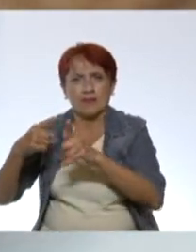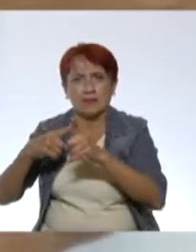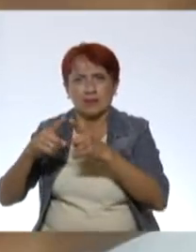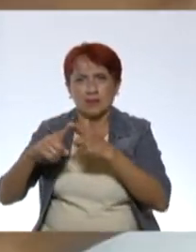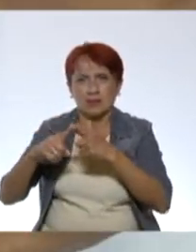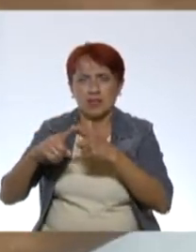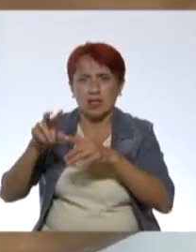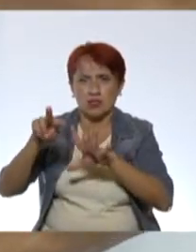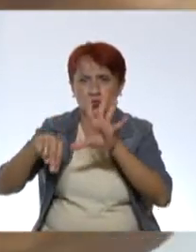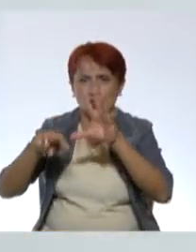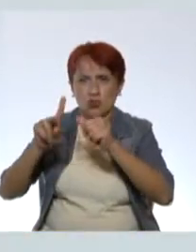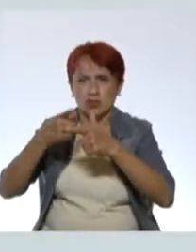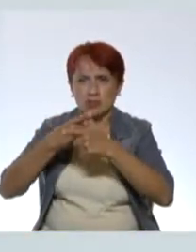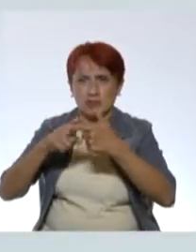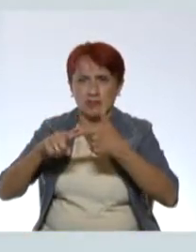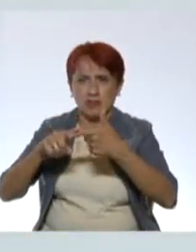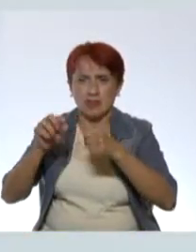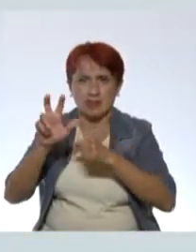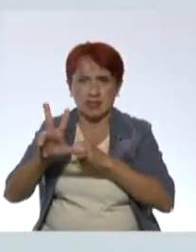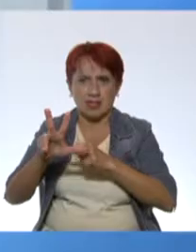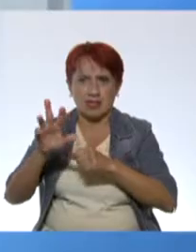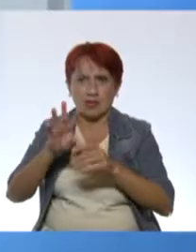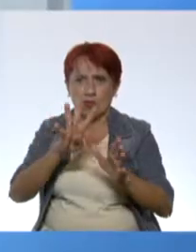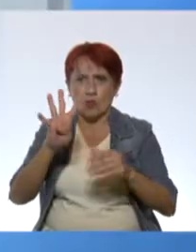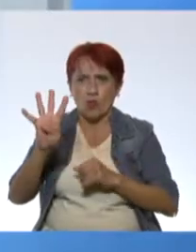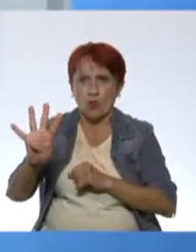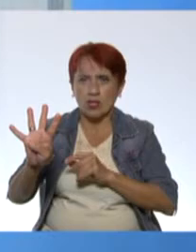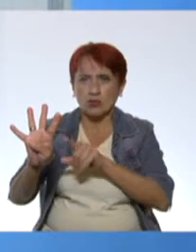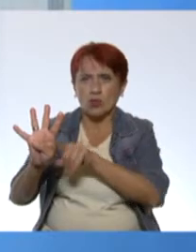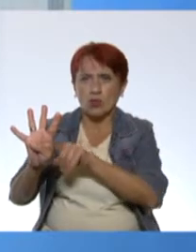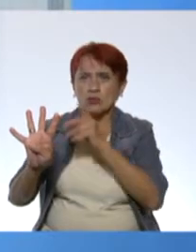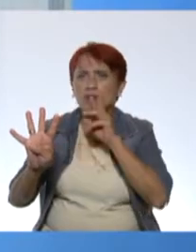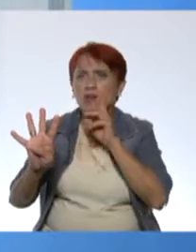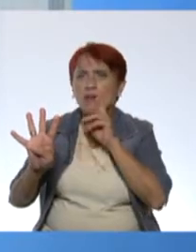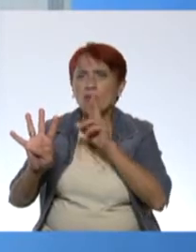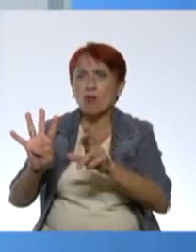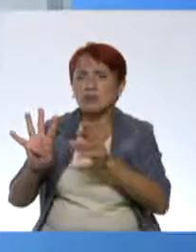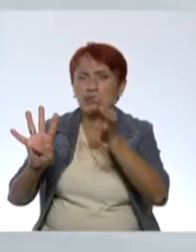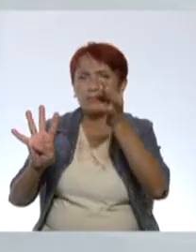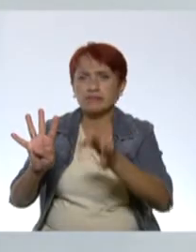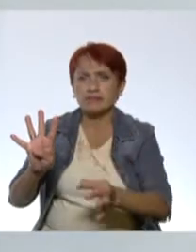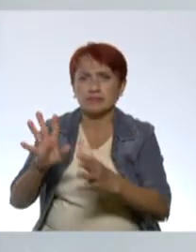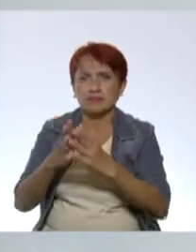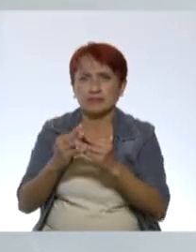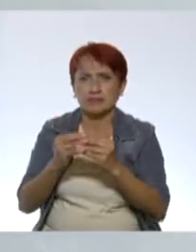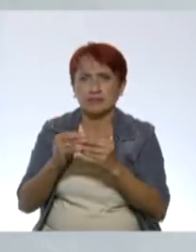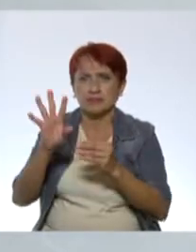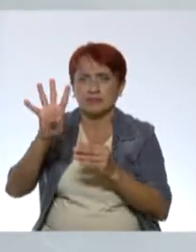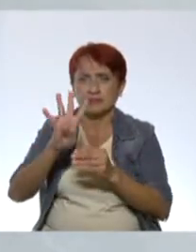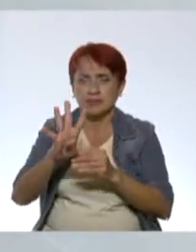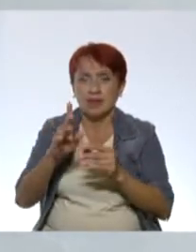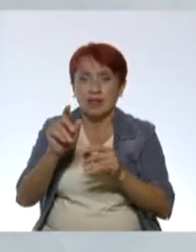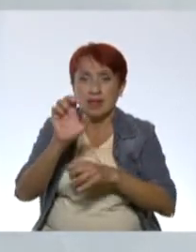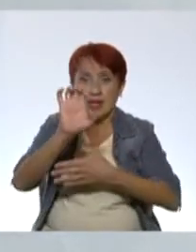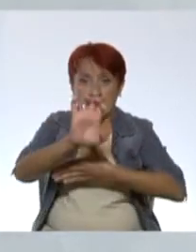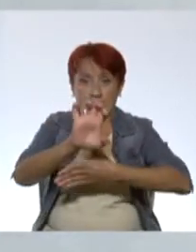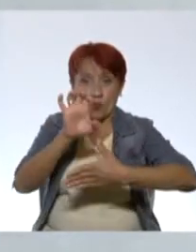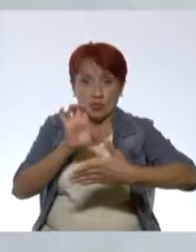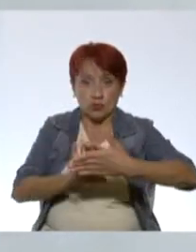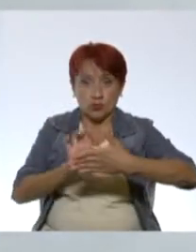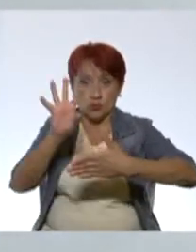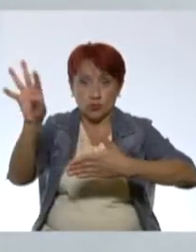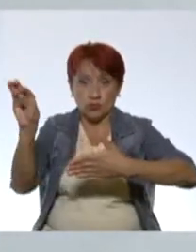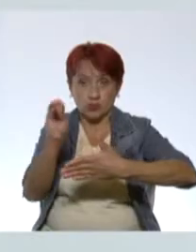4. Este es el valor de mi pendiente. ¿Ok? Para la ecuación de la recta, vuelvo a tomar mi